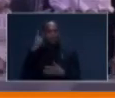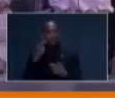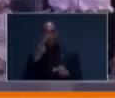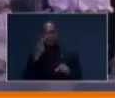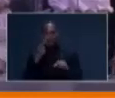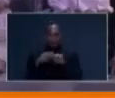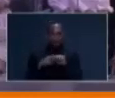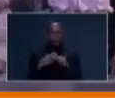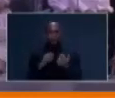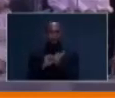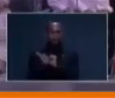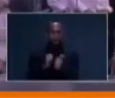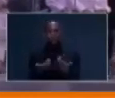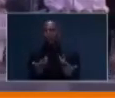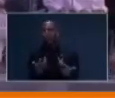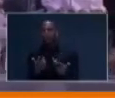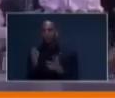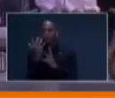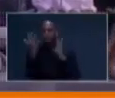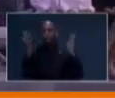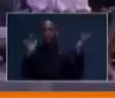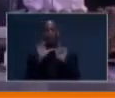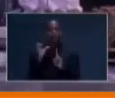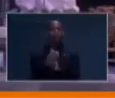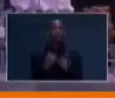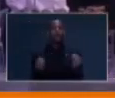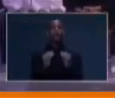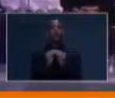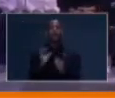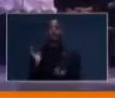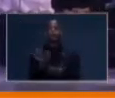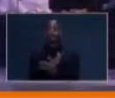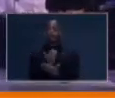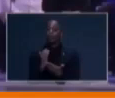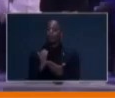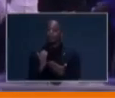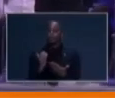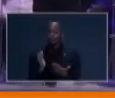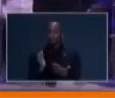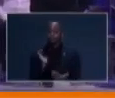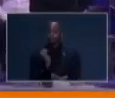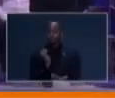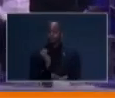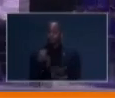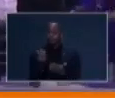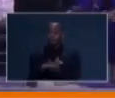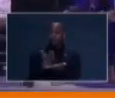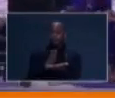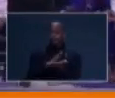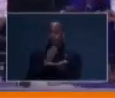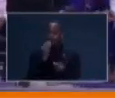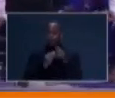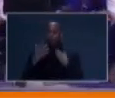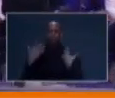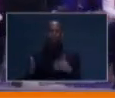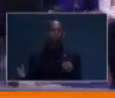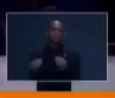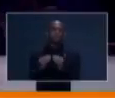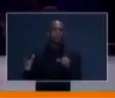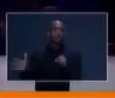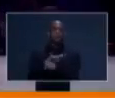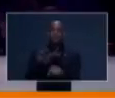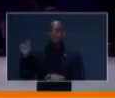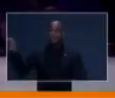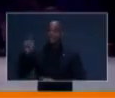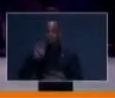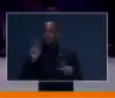enojé y que eso es inaceptable o sea que ustedes ni siquiera evaluaron lo que estaban presentando ni siquiera investigaron lo que estaban presentando